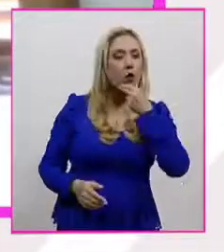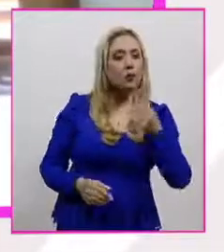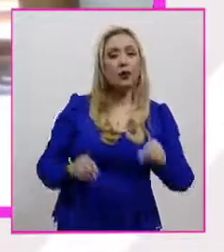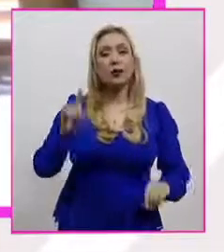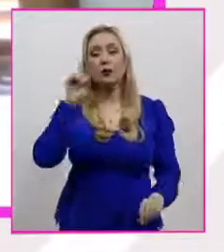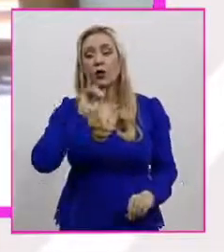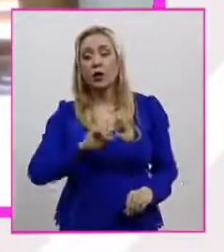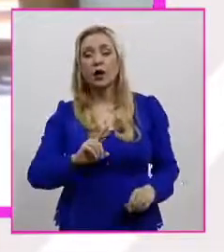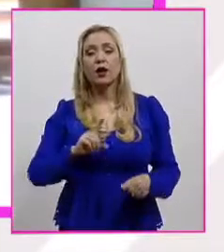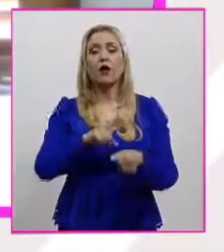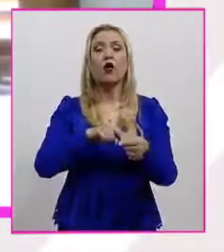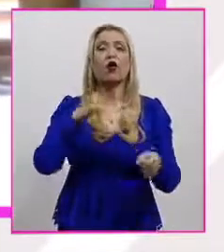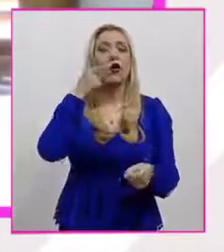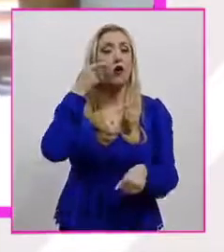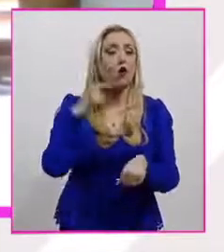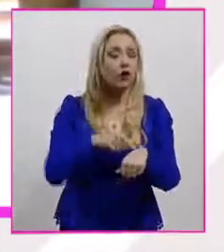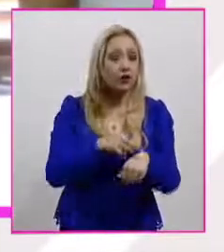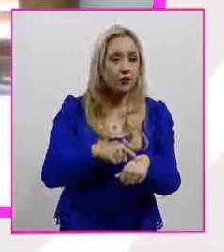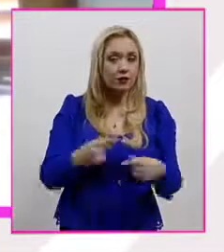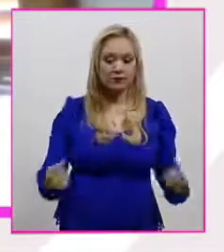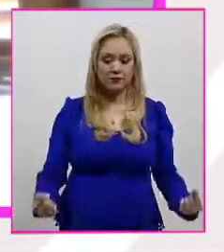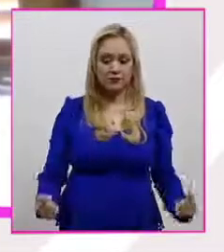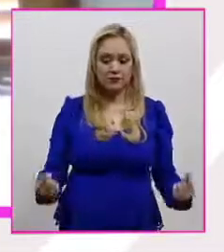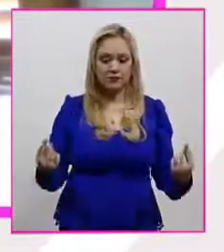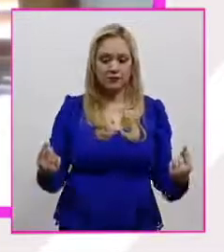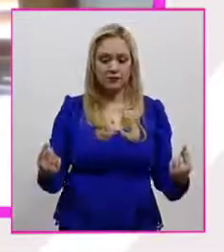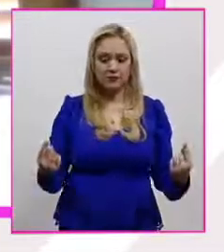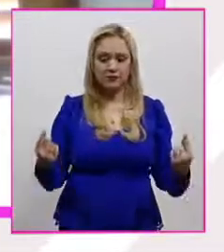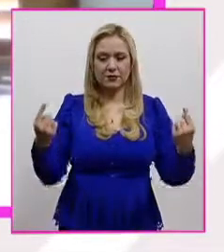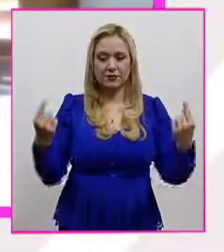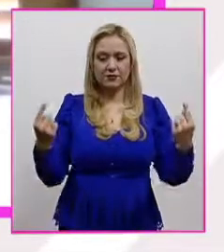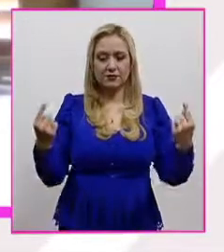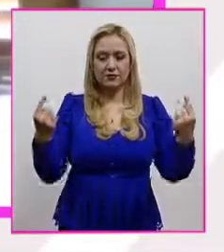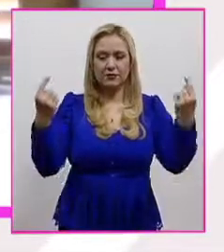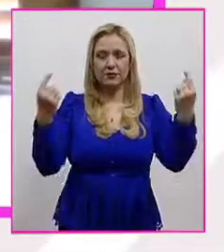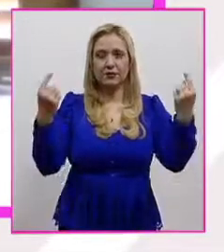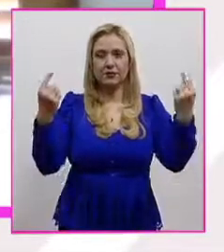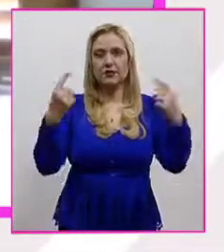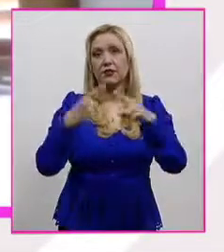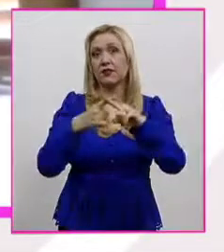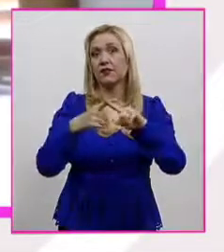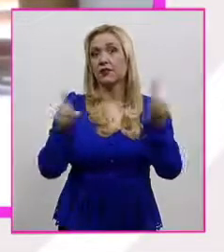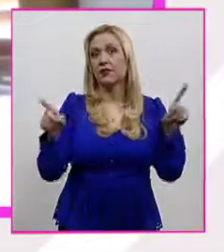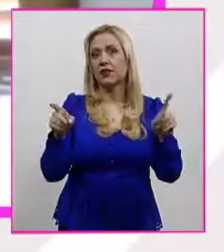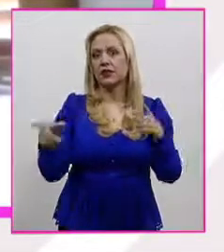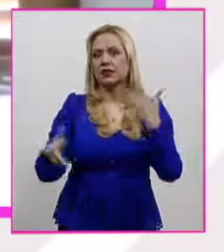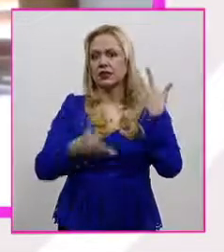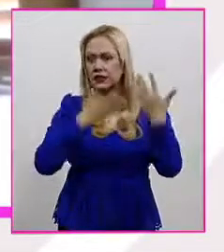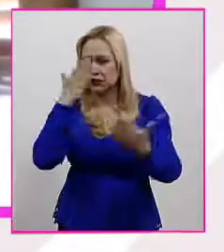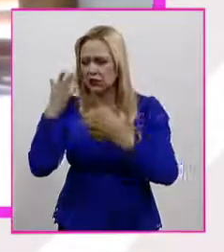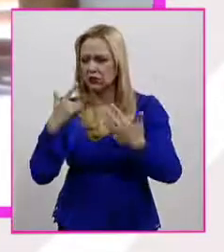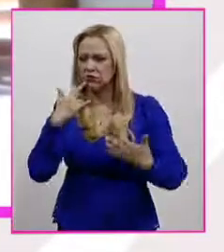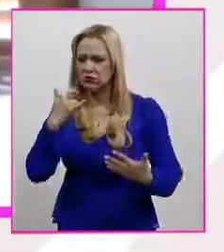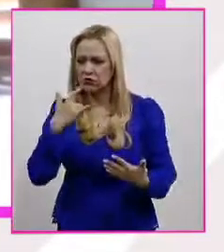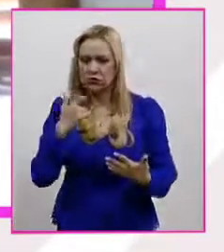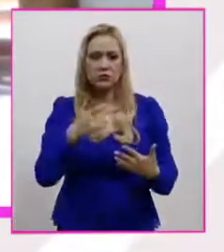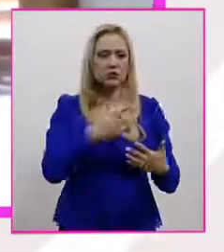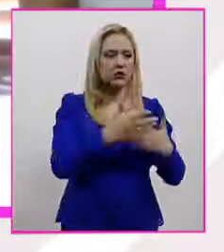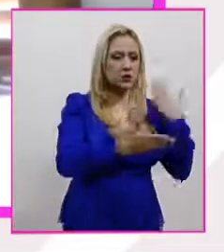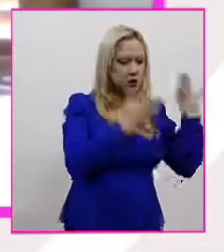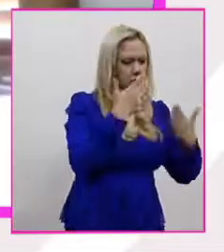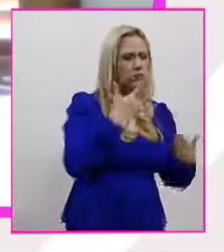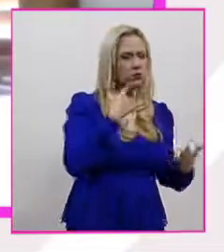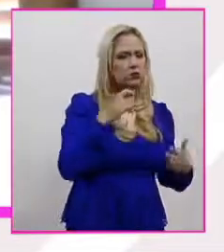piel con el que nacieron, su esfuerzo socialmente es valorado de forma distinta. ¿En qué sentido? En que es posible que sí, la